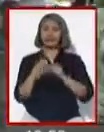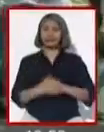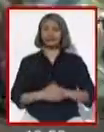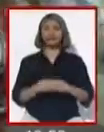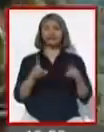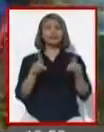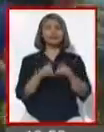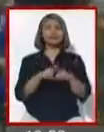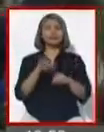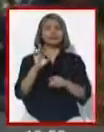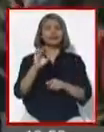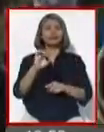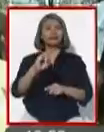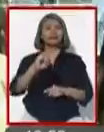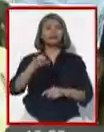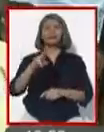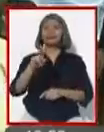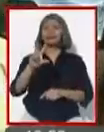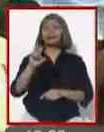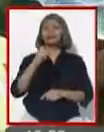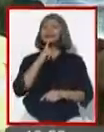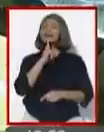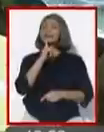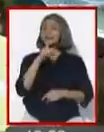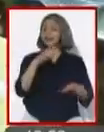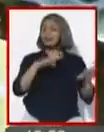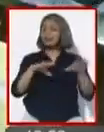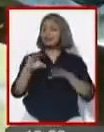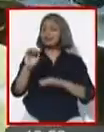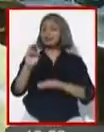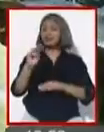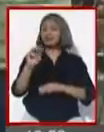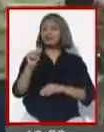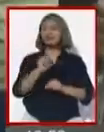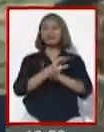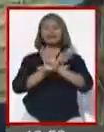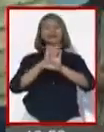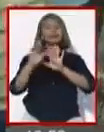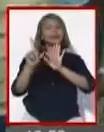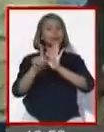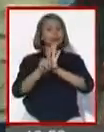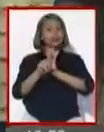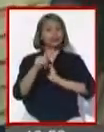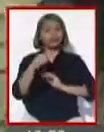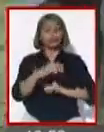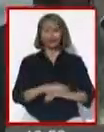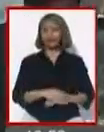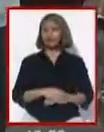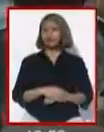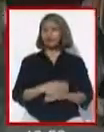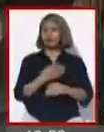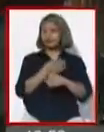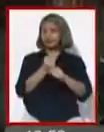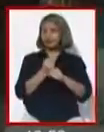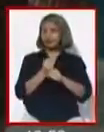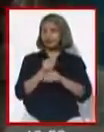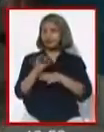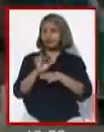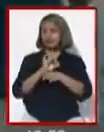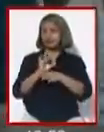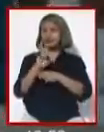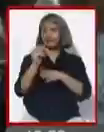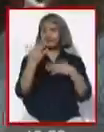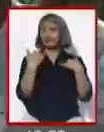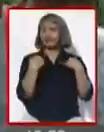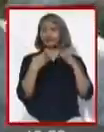Por su lado, una Fejuve paralela aseguró de que las acciones de Omar Rivera son ilegales y que estaría usurpando funciones, ya que